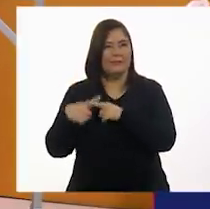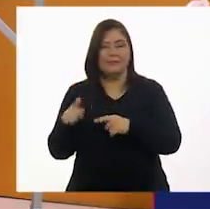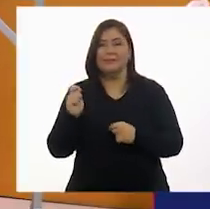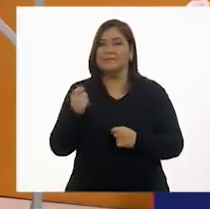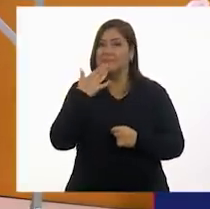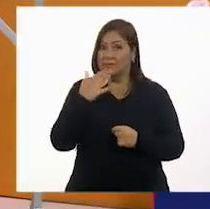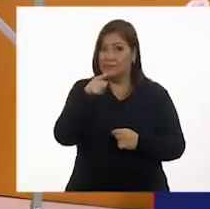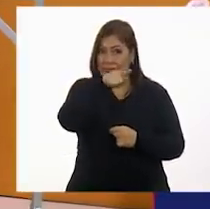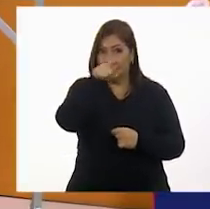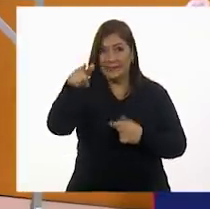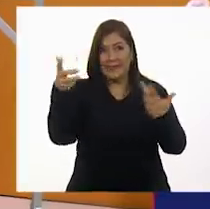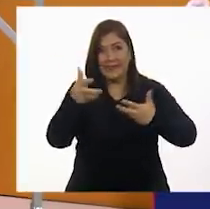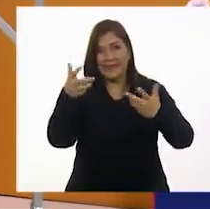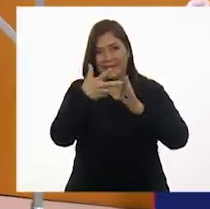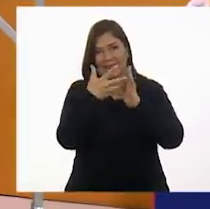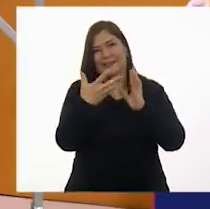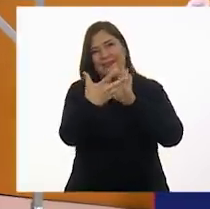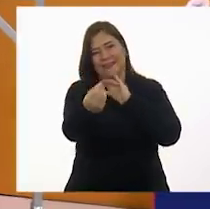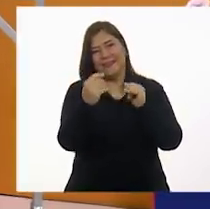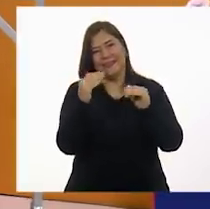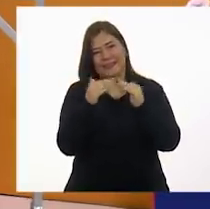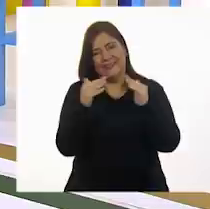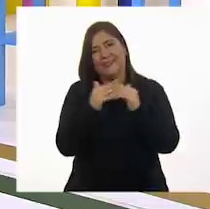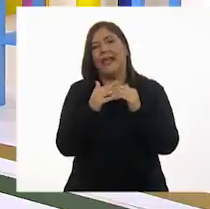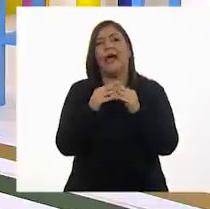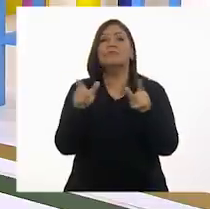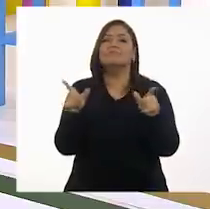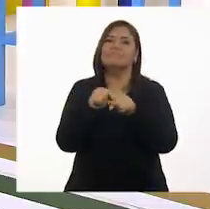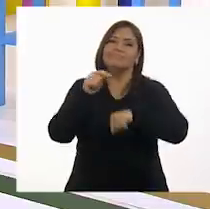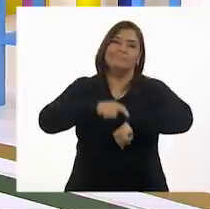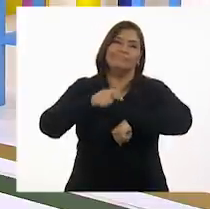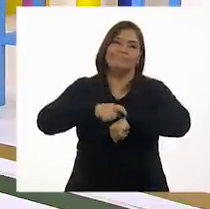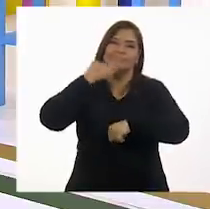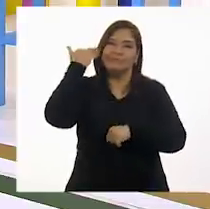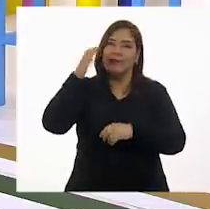pues háganlo en casa. El tiempo se nos terminó, maestra.